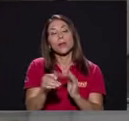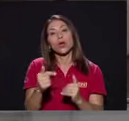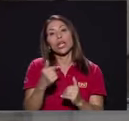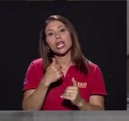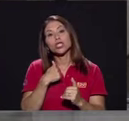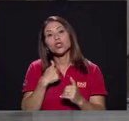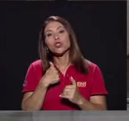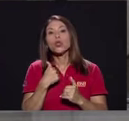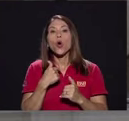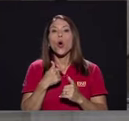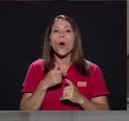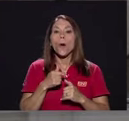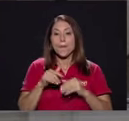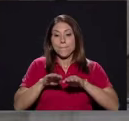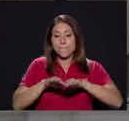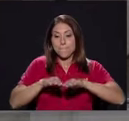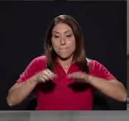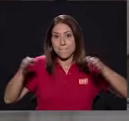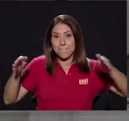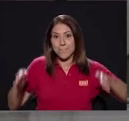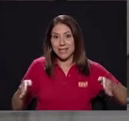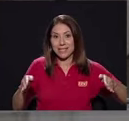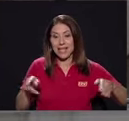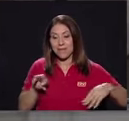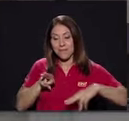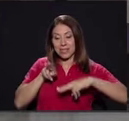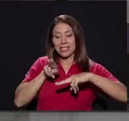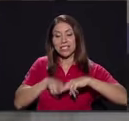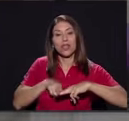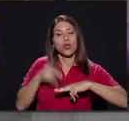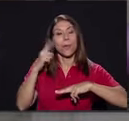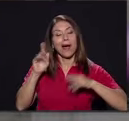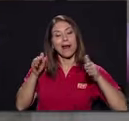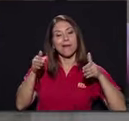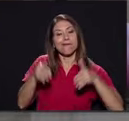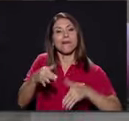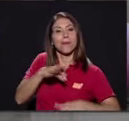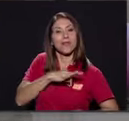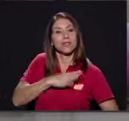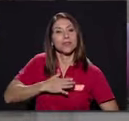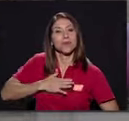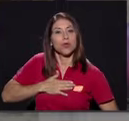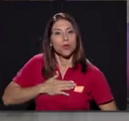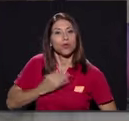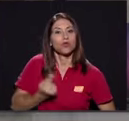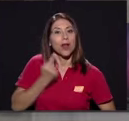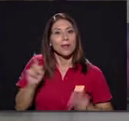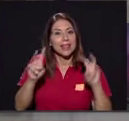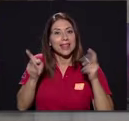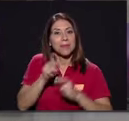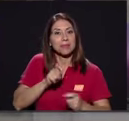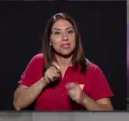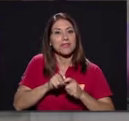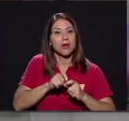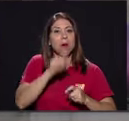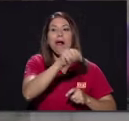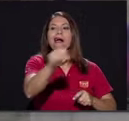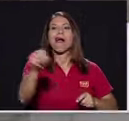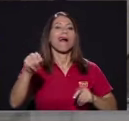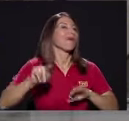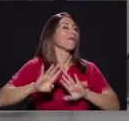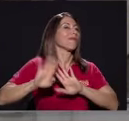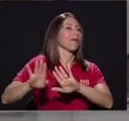siento a la mesa para mi beneficio, para un tema específico, ¿verdad? Y que estoy dejando por fuera a todos los actores y yo sí